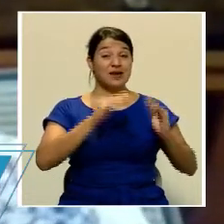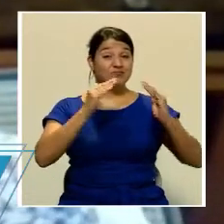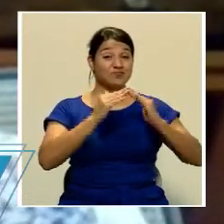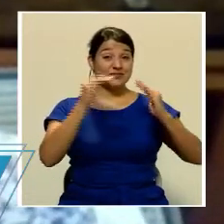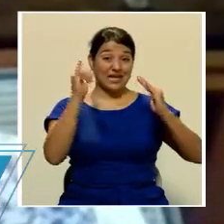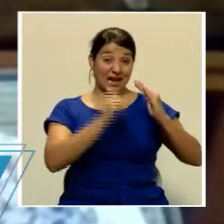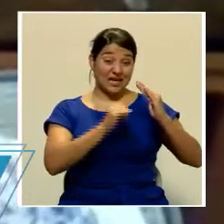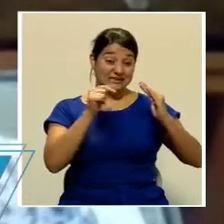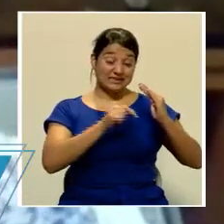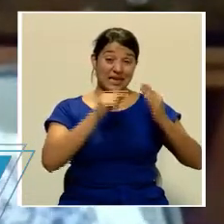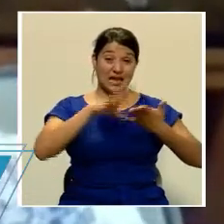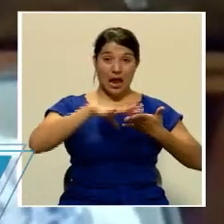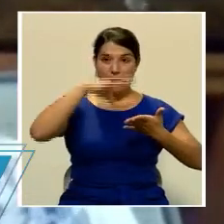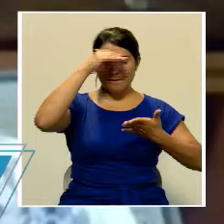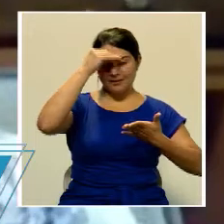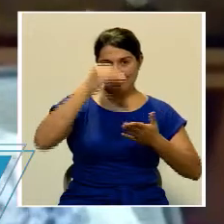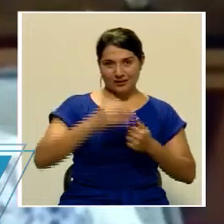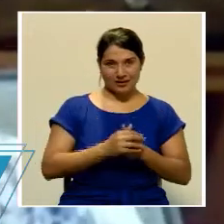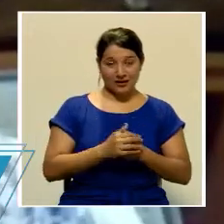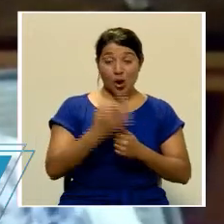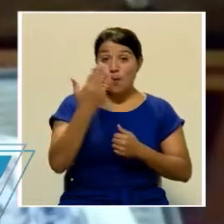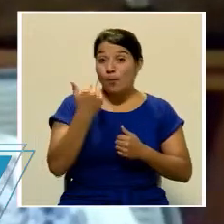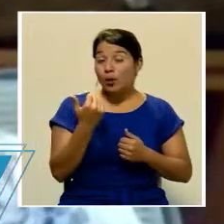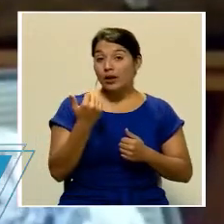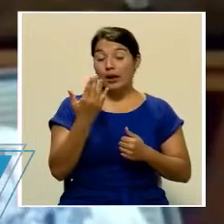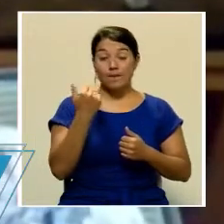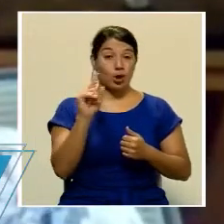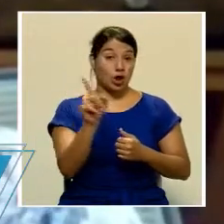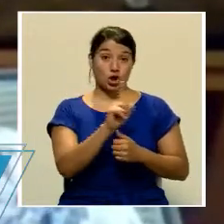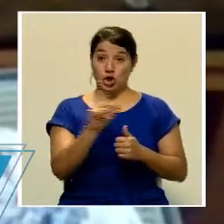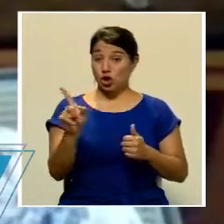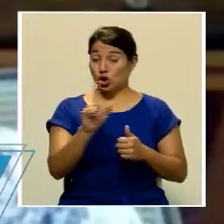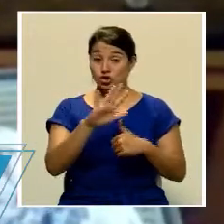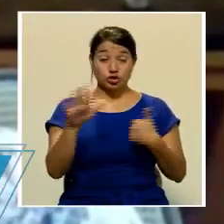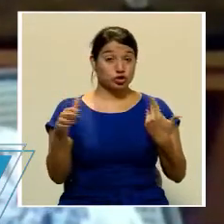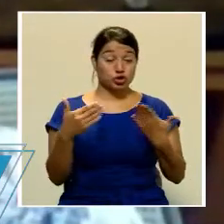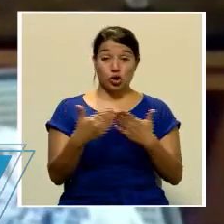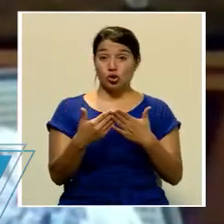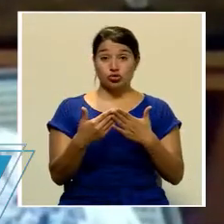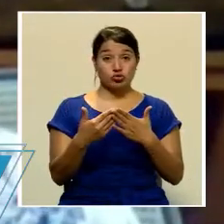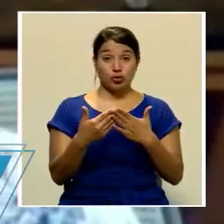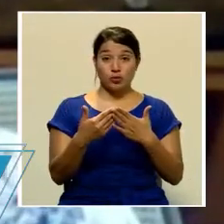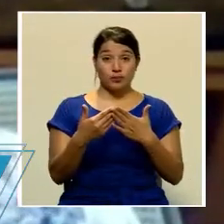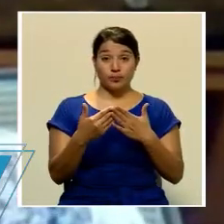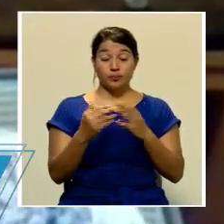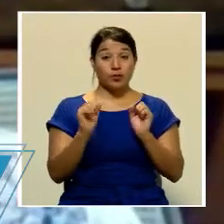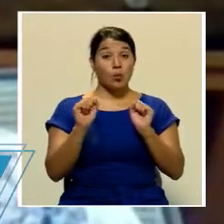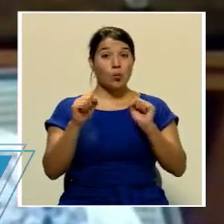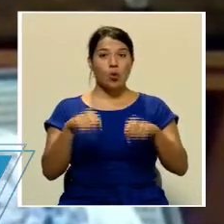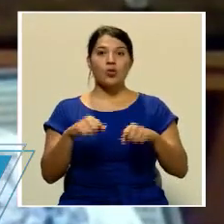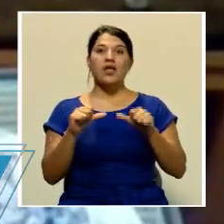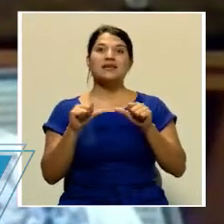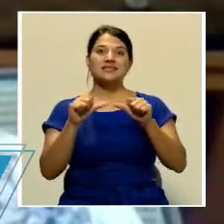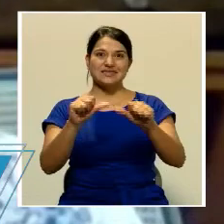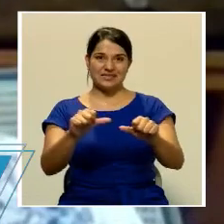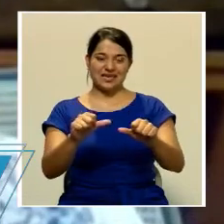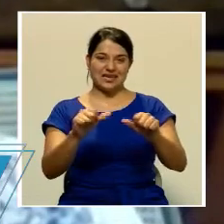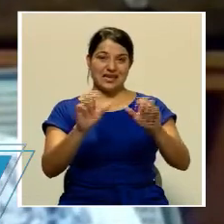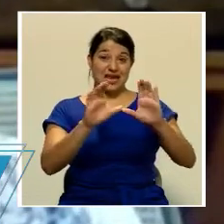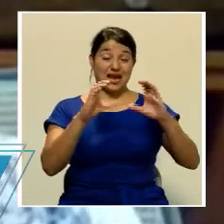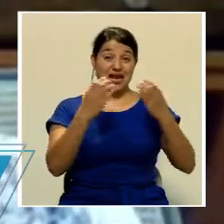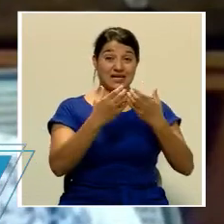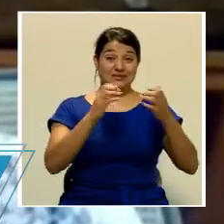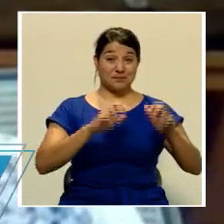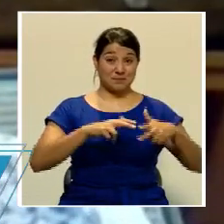o sus materiales, porque no todos podían mantener esas clases virtuales